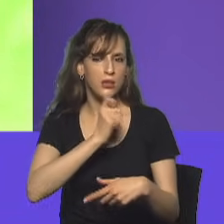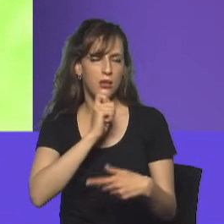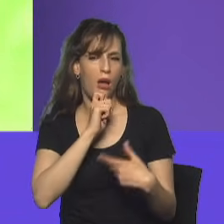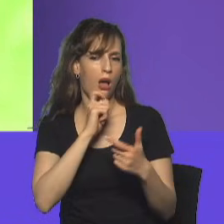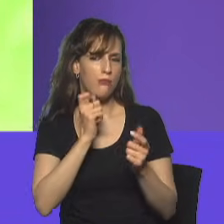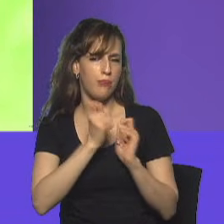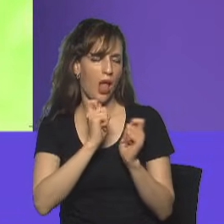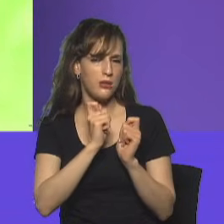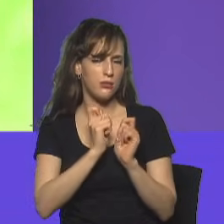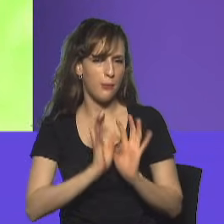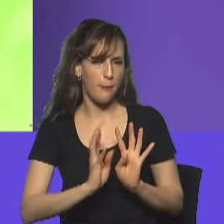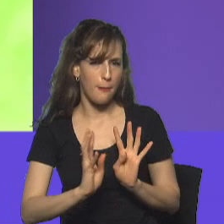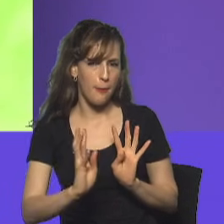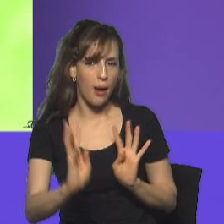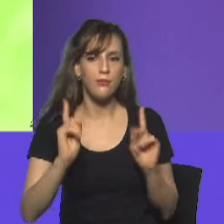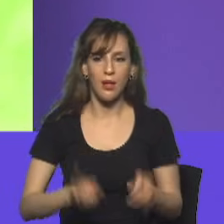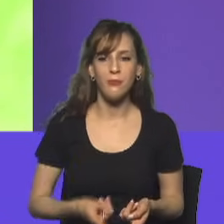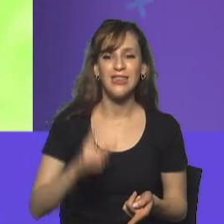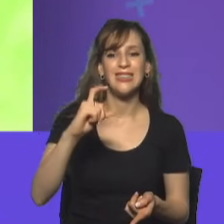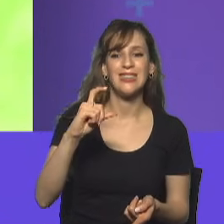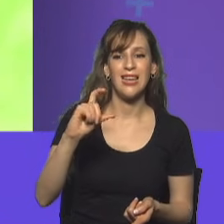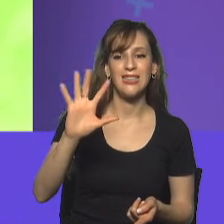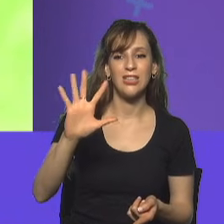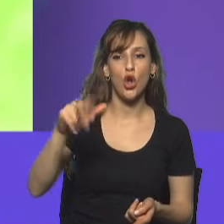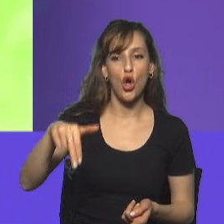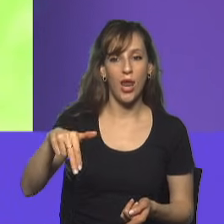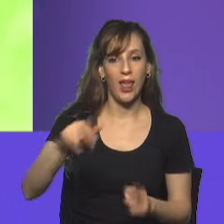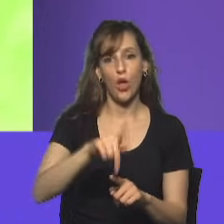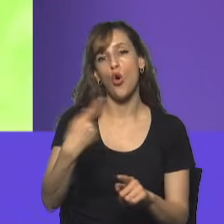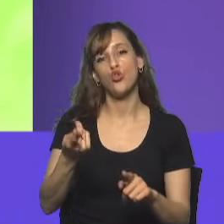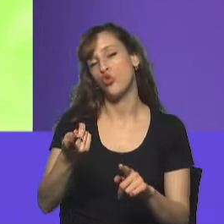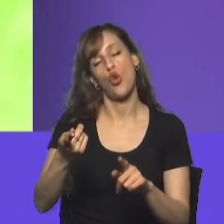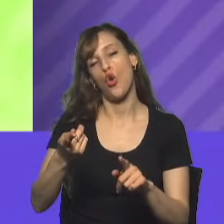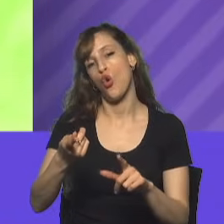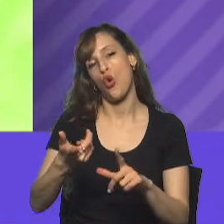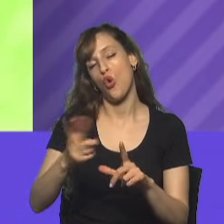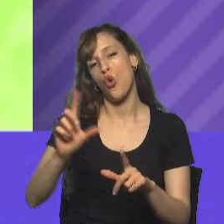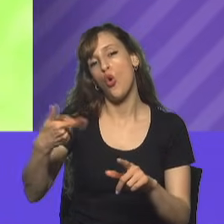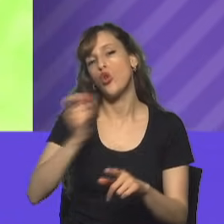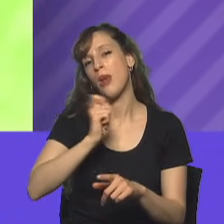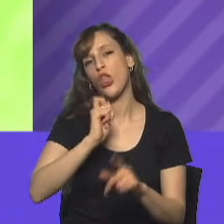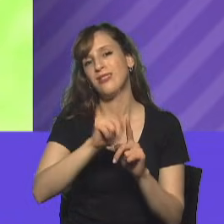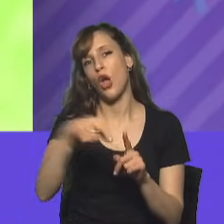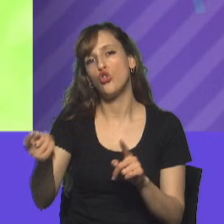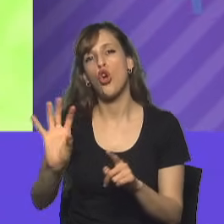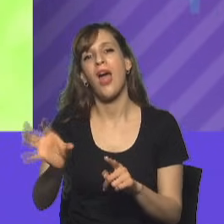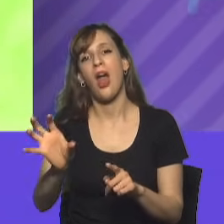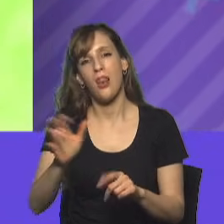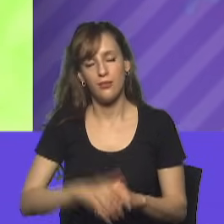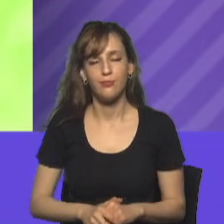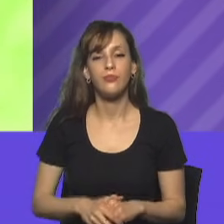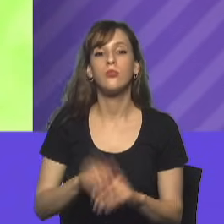trabajando, y también los colegas de S5N, allí vemos la imagen, ¿eh? Exactamente, que se está viralizando a través de las redes sociales. Correcto. Es la imagen en la